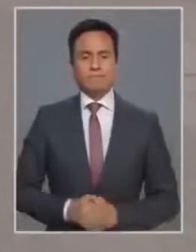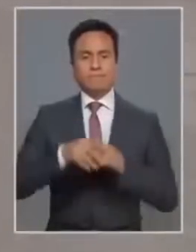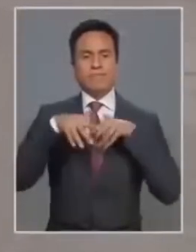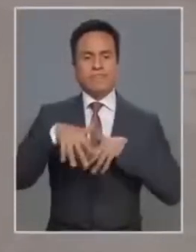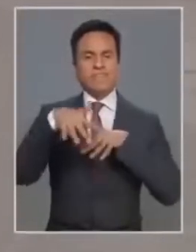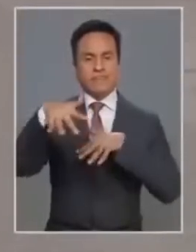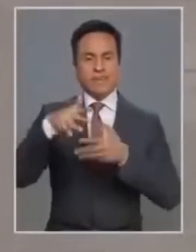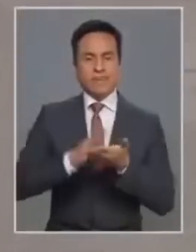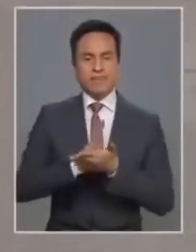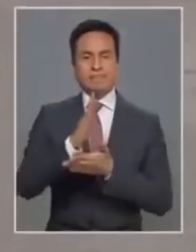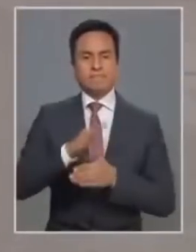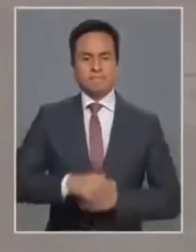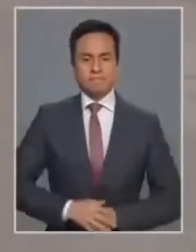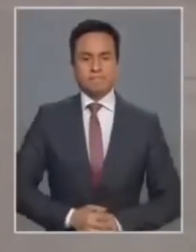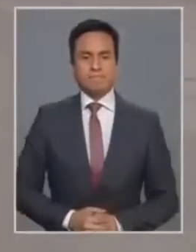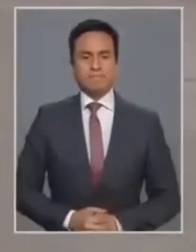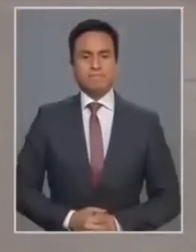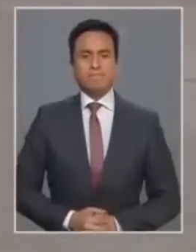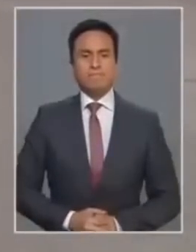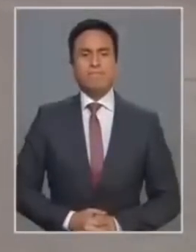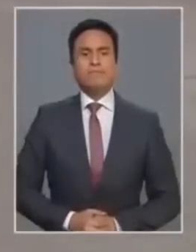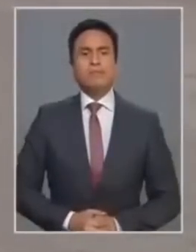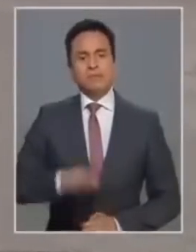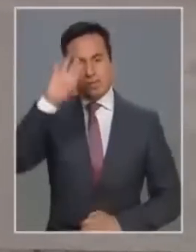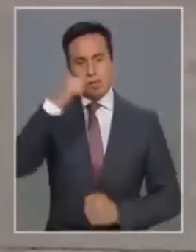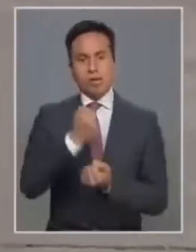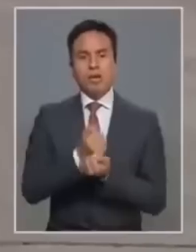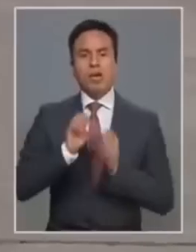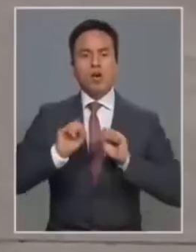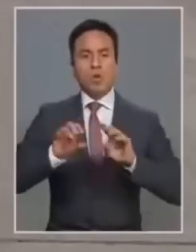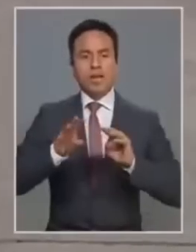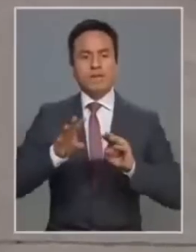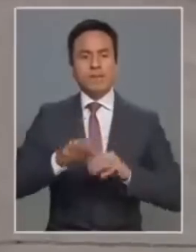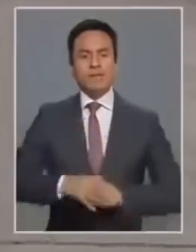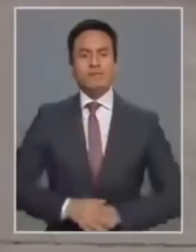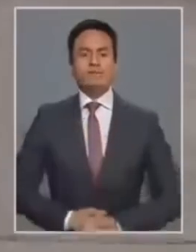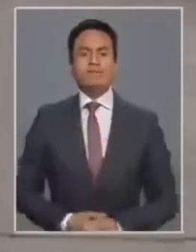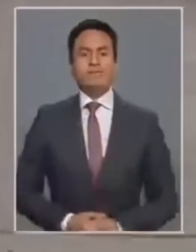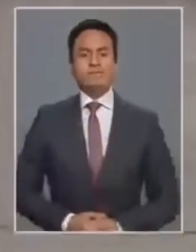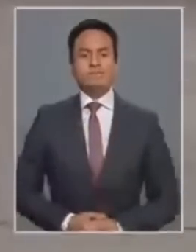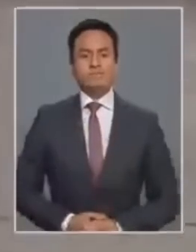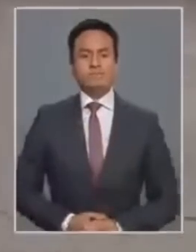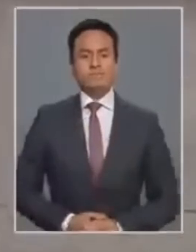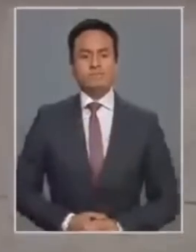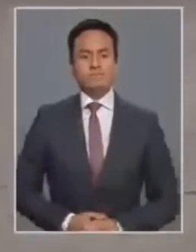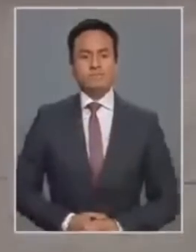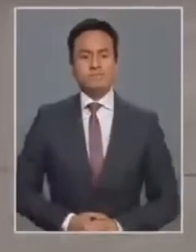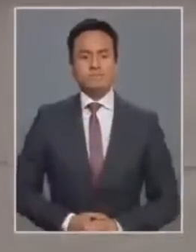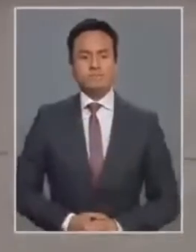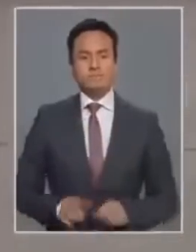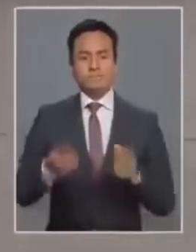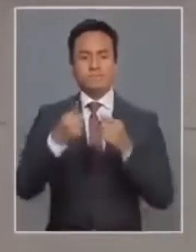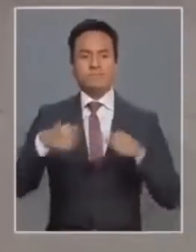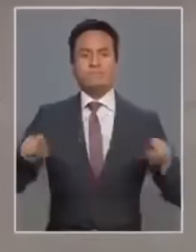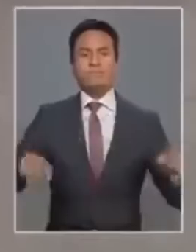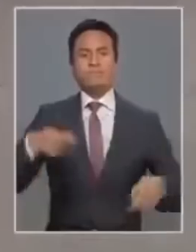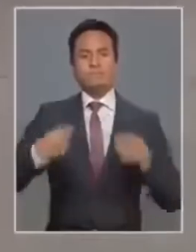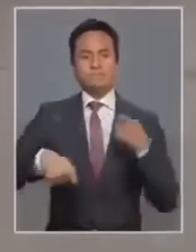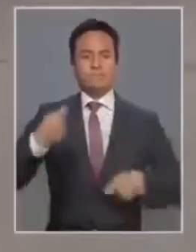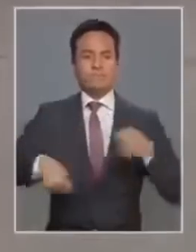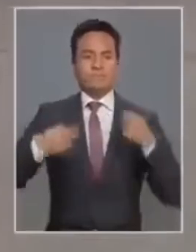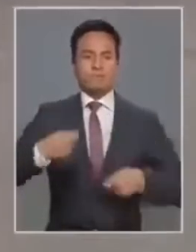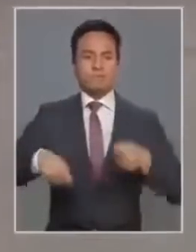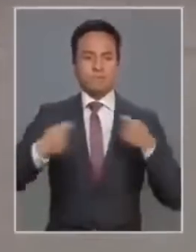a las mujeres en este caso, lo cual es muy bueno porque terminan siendo asistentes. Y pues la verdad es que